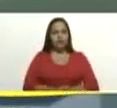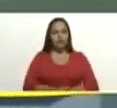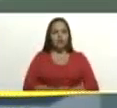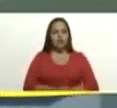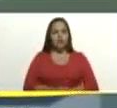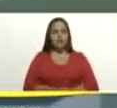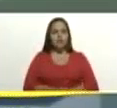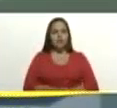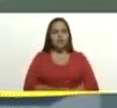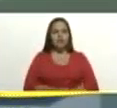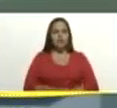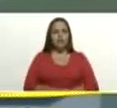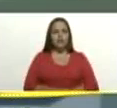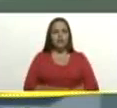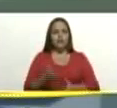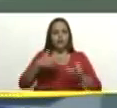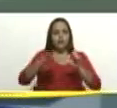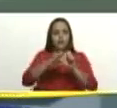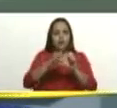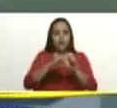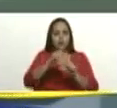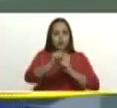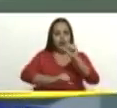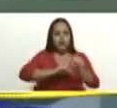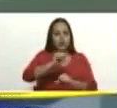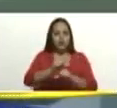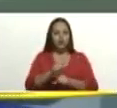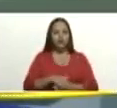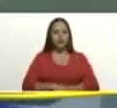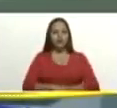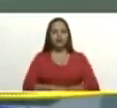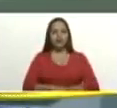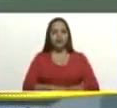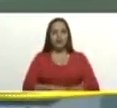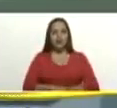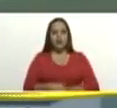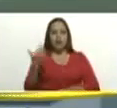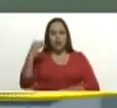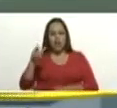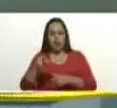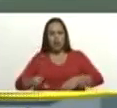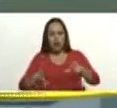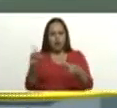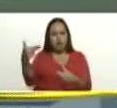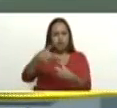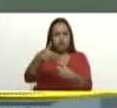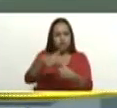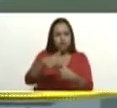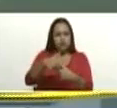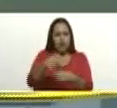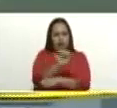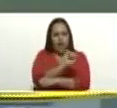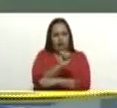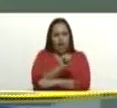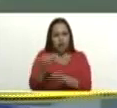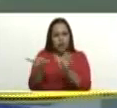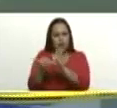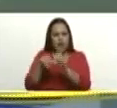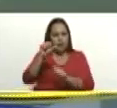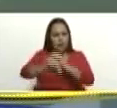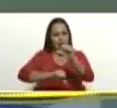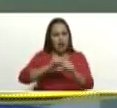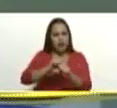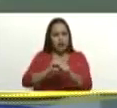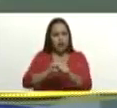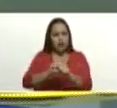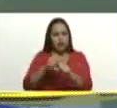¿Por dónde, chico? Por el Paraíso, cerca de la bomba, ahí en el Paraíso donde yo vivía. Veníamos de